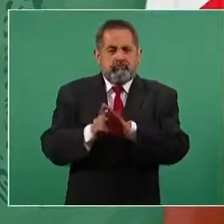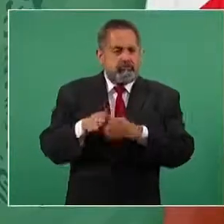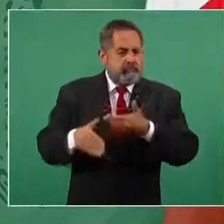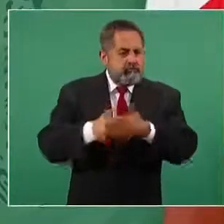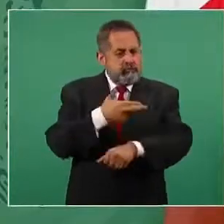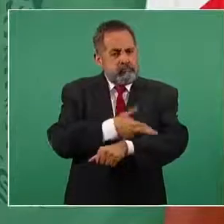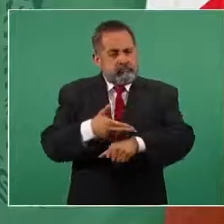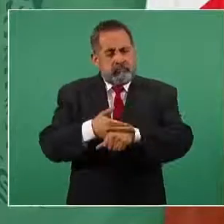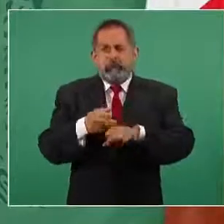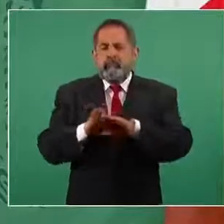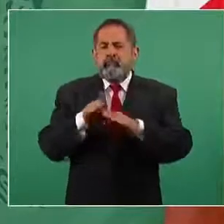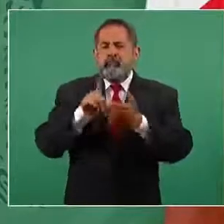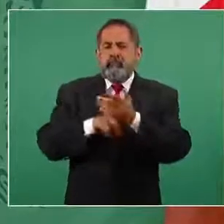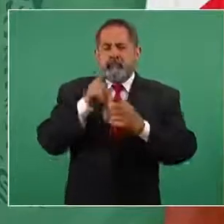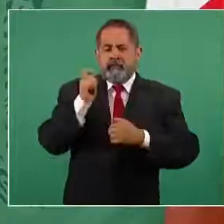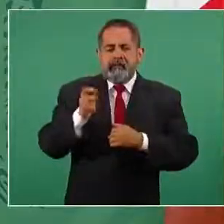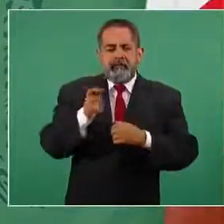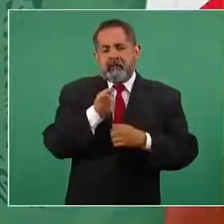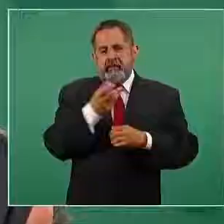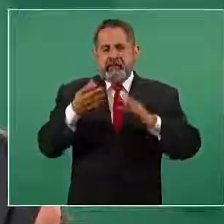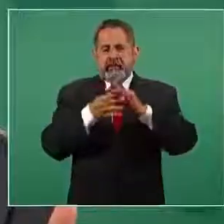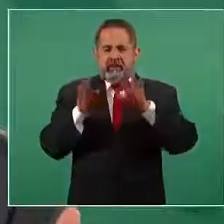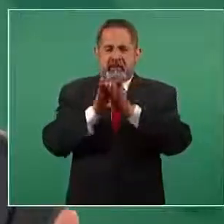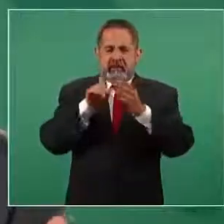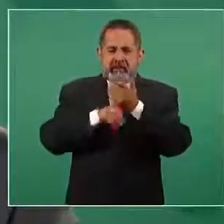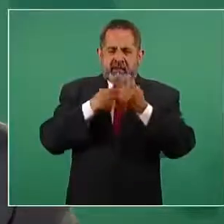proceso. Unas tienen que ver con la